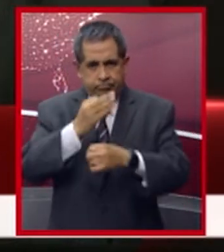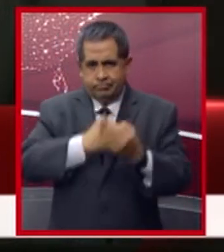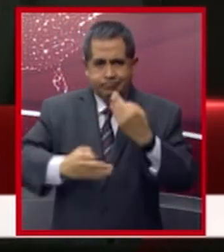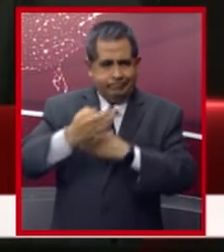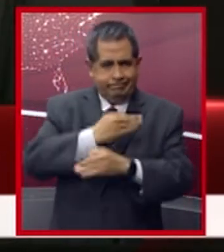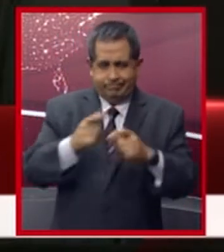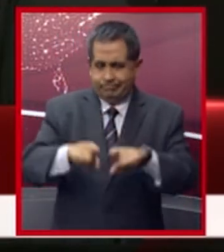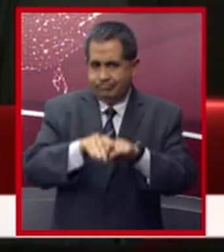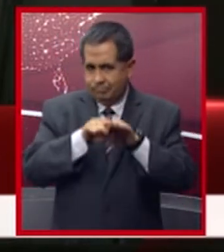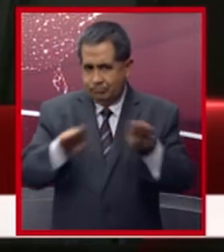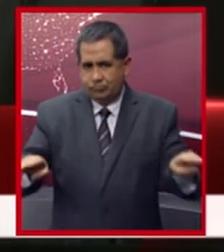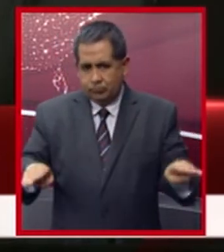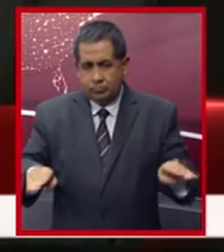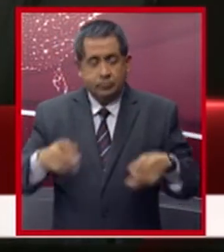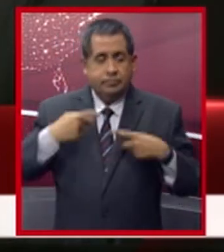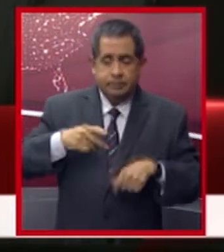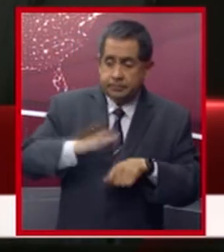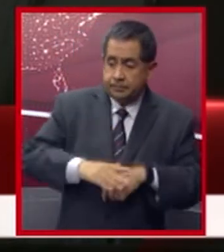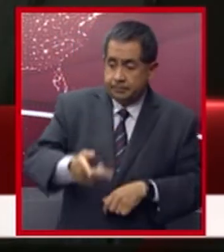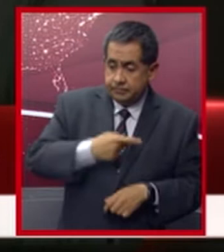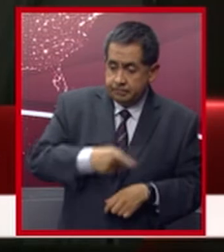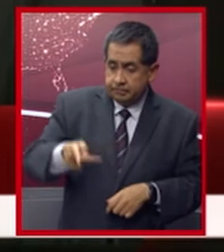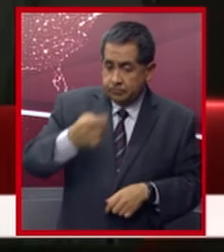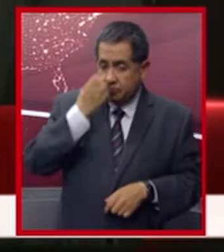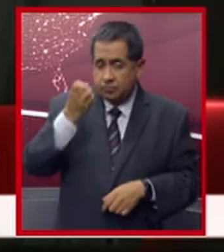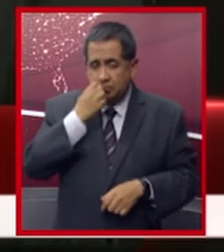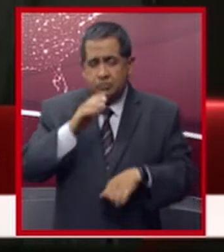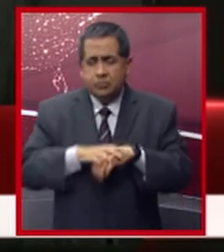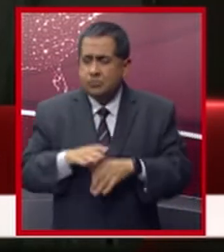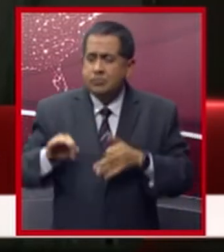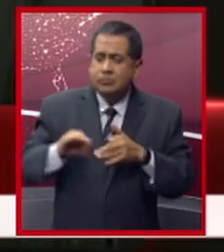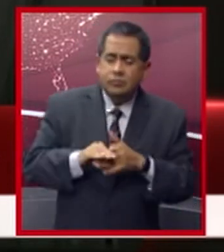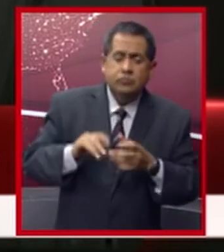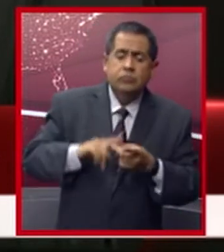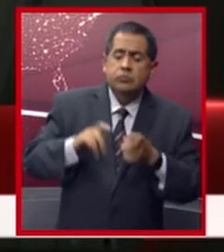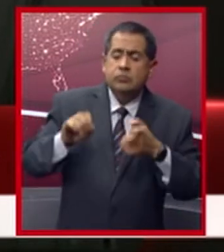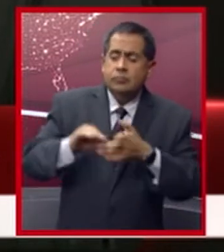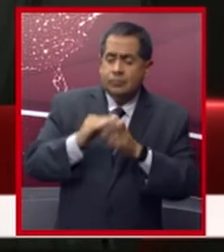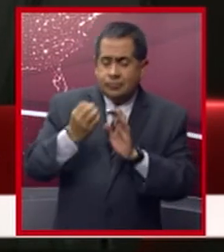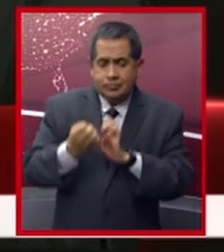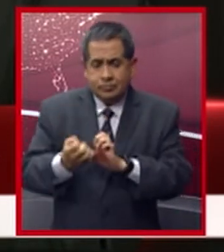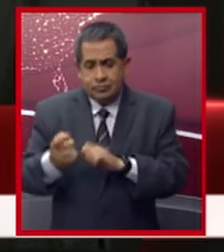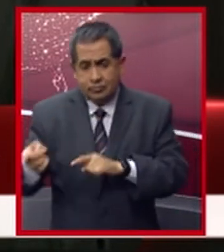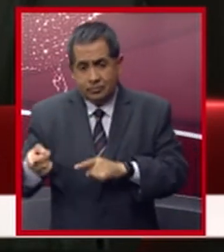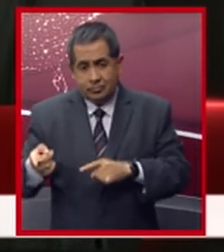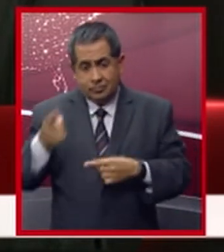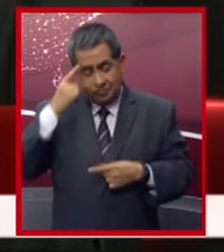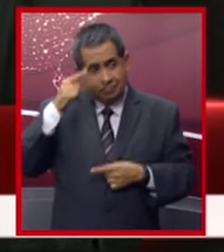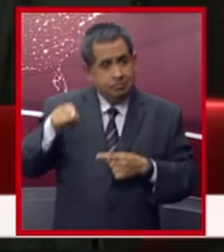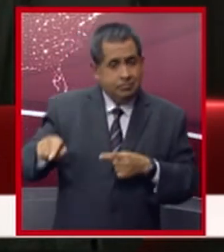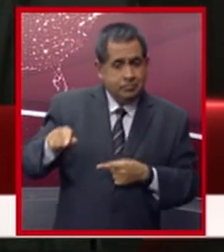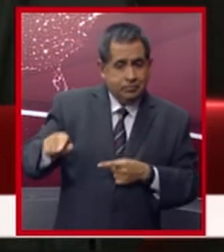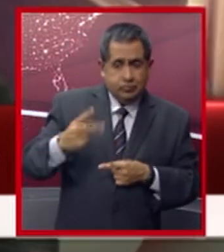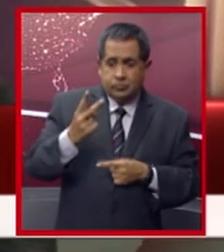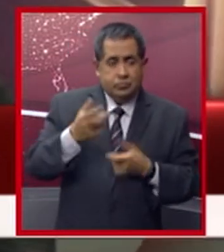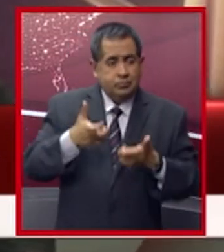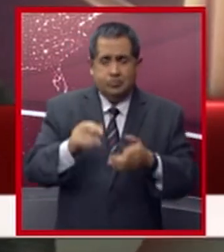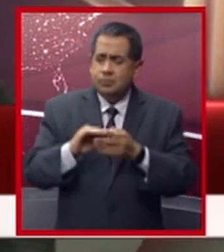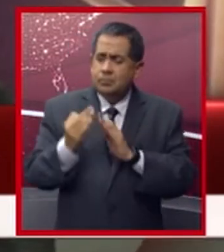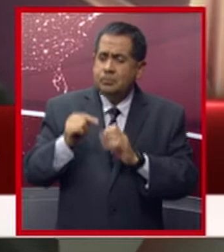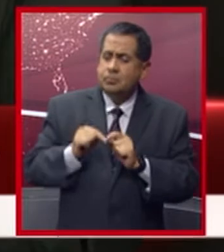la población más pobre de este país, y su escuela más cercana es la que tienen ahí a 2